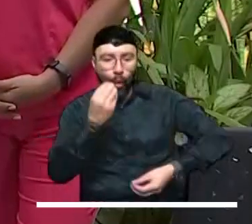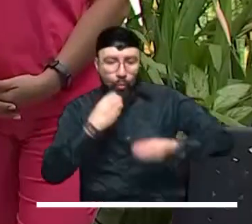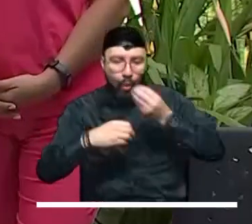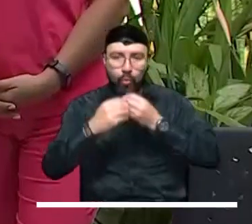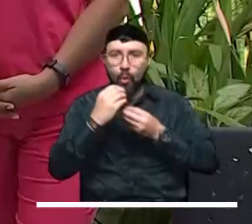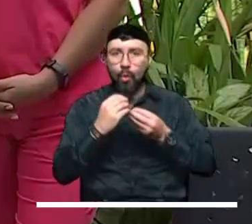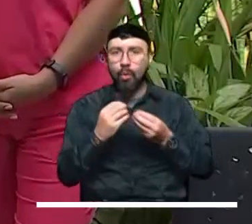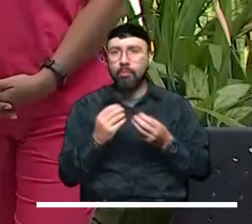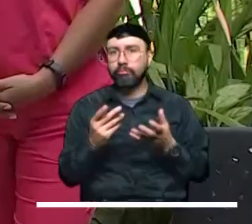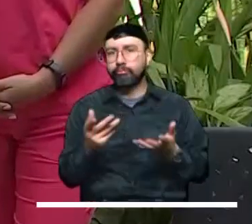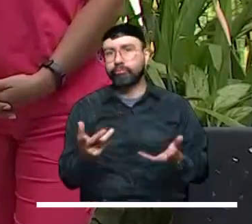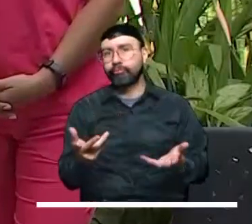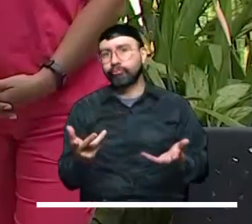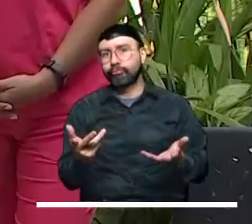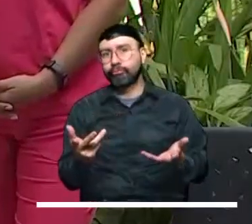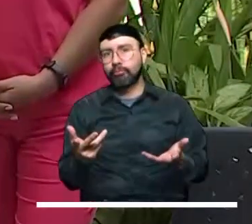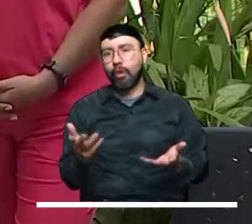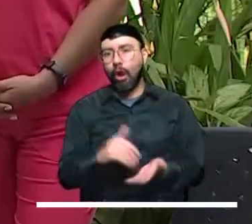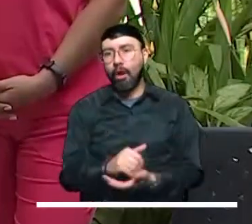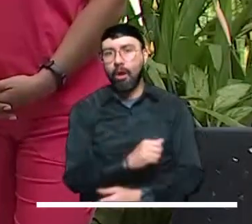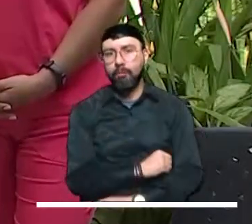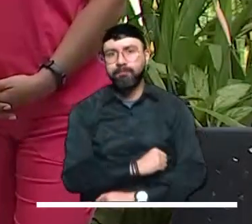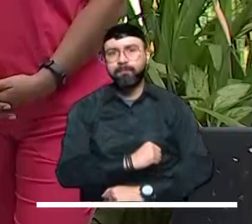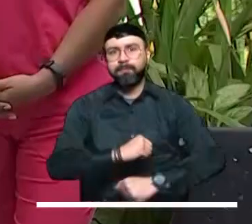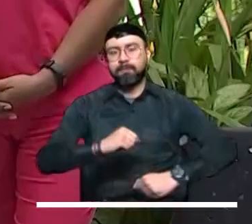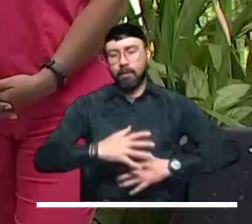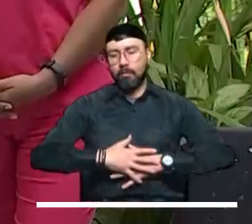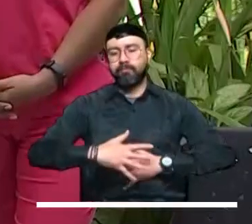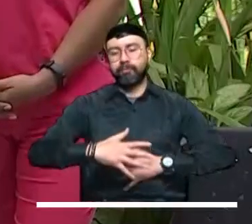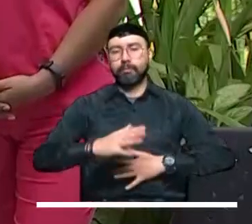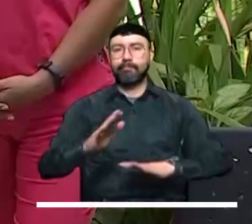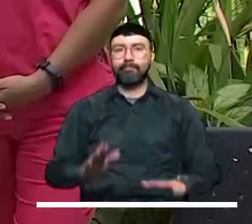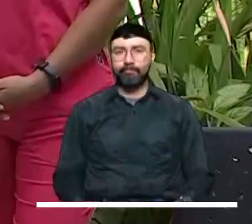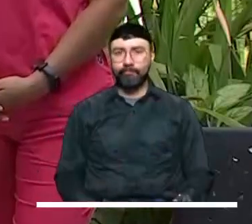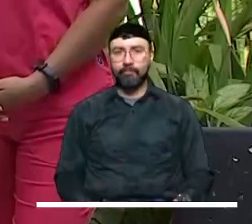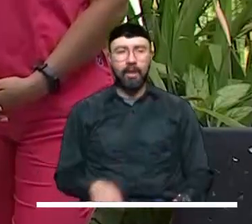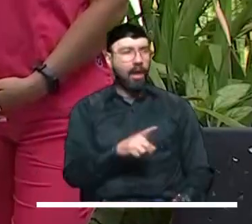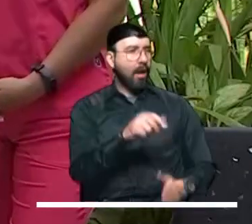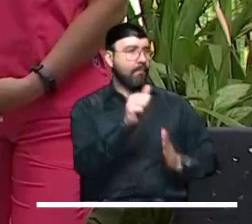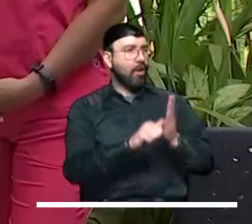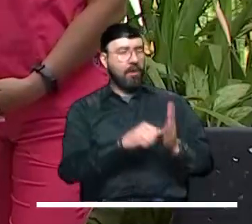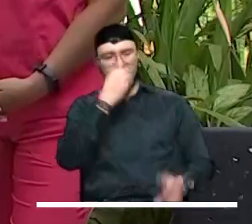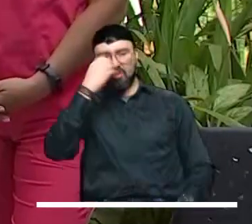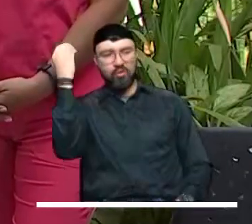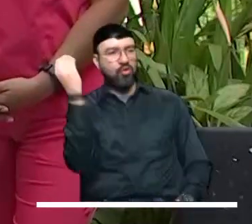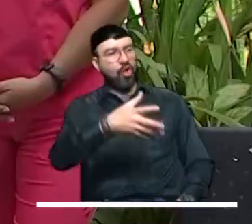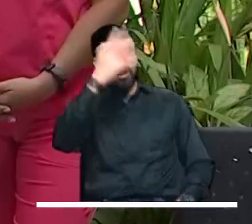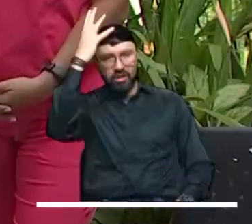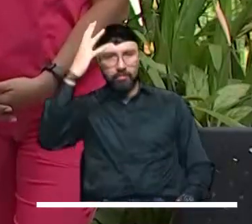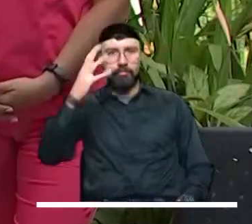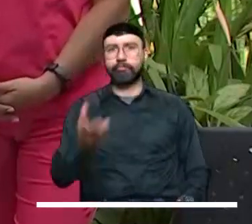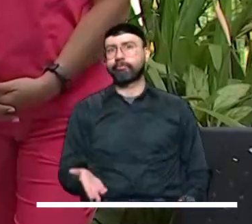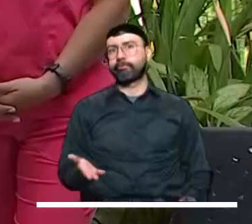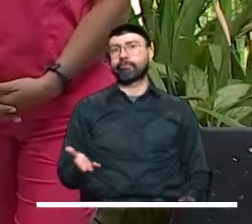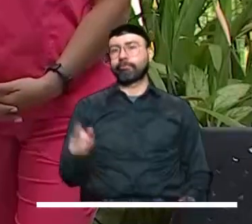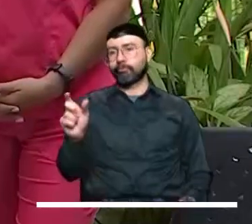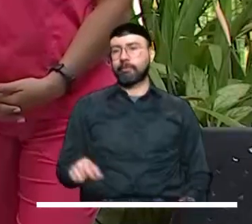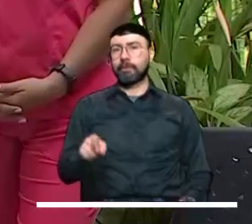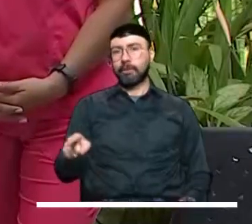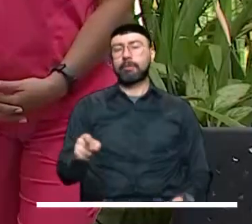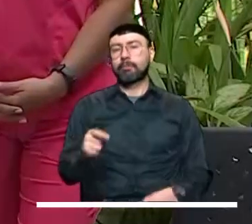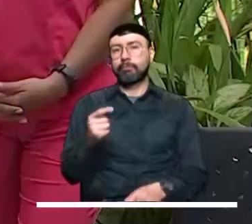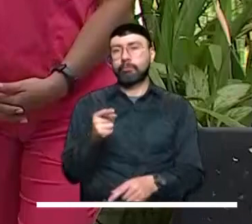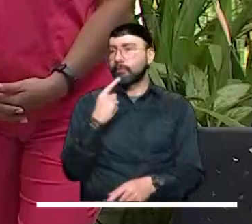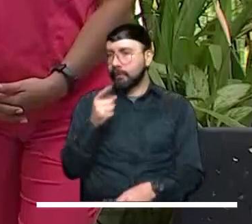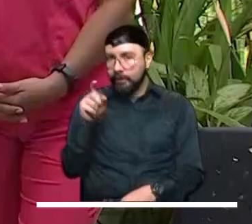lácteos o cantidad de alimentos que me van a volver a inflamar. Ese programa tan malo, eso no sirvió para nada. Y la culpa es el